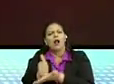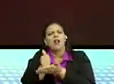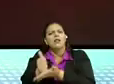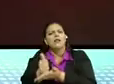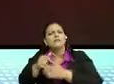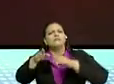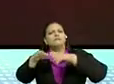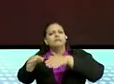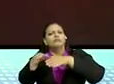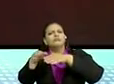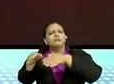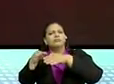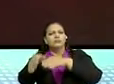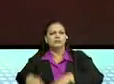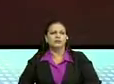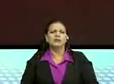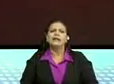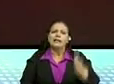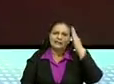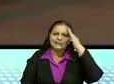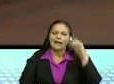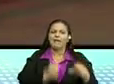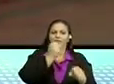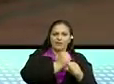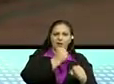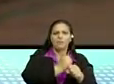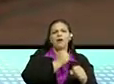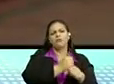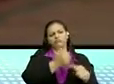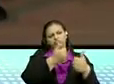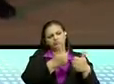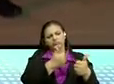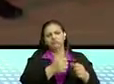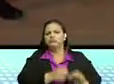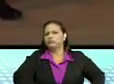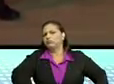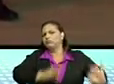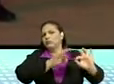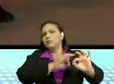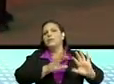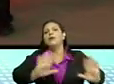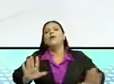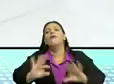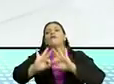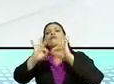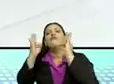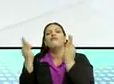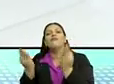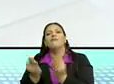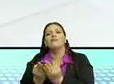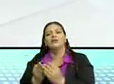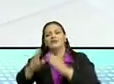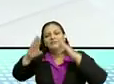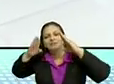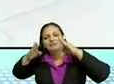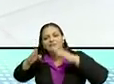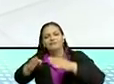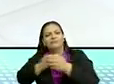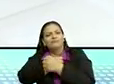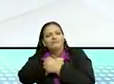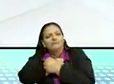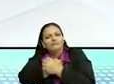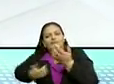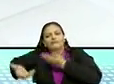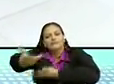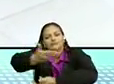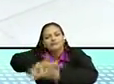hacer el dinero. Sí, es importante, pero no lo es todo. Lo primero, la base. La base es la comunicación